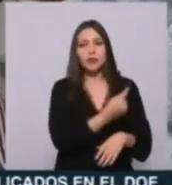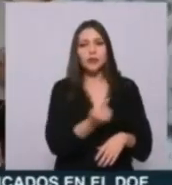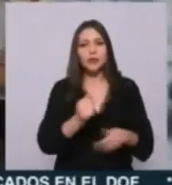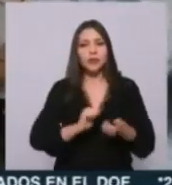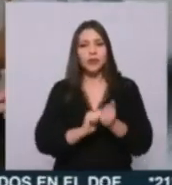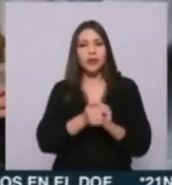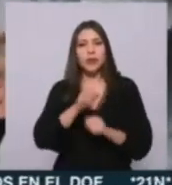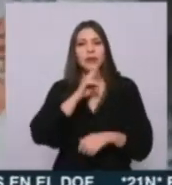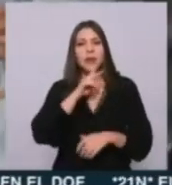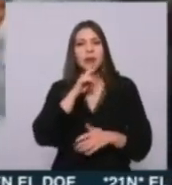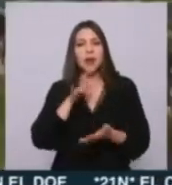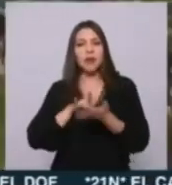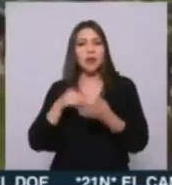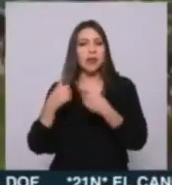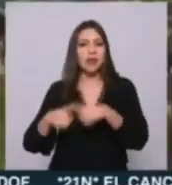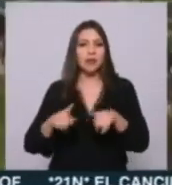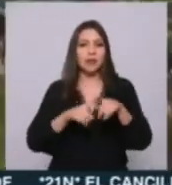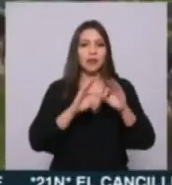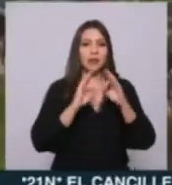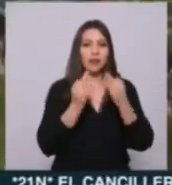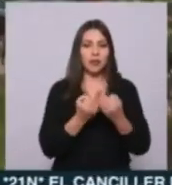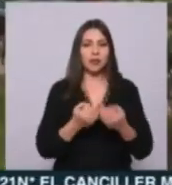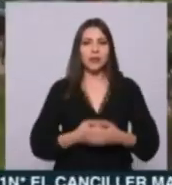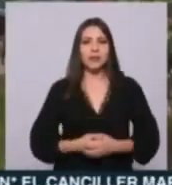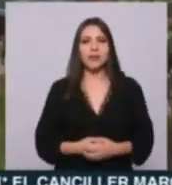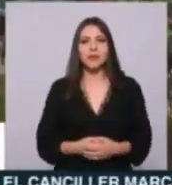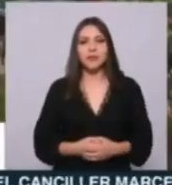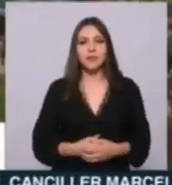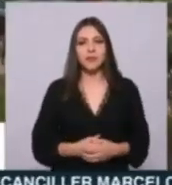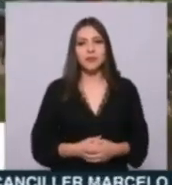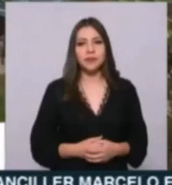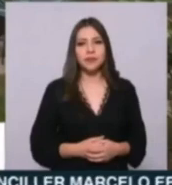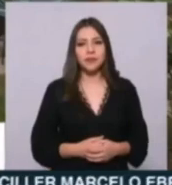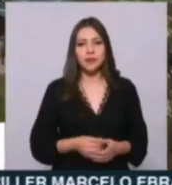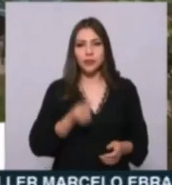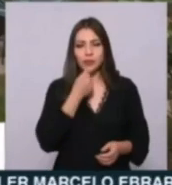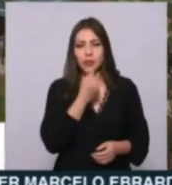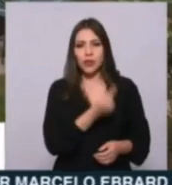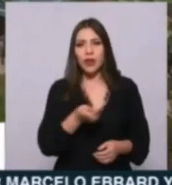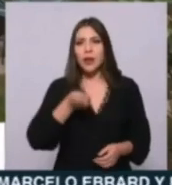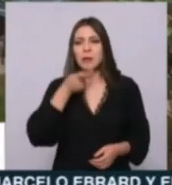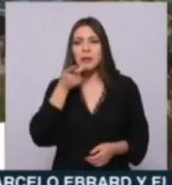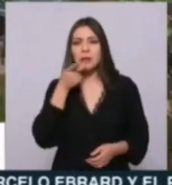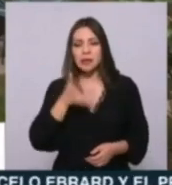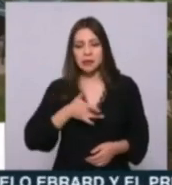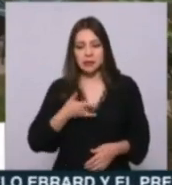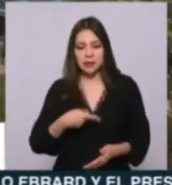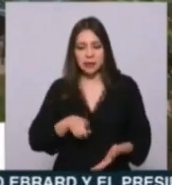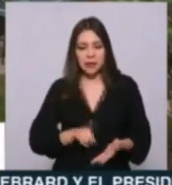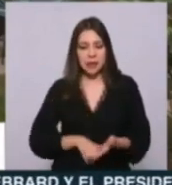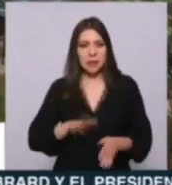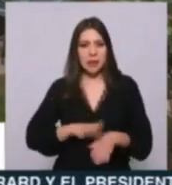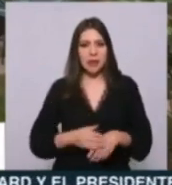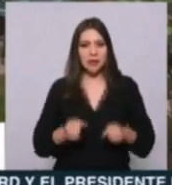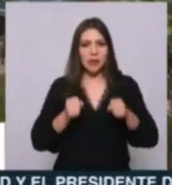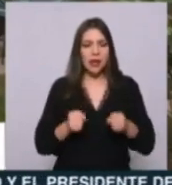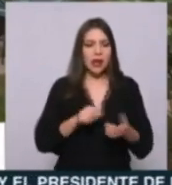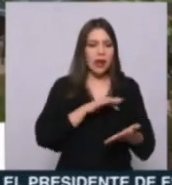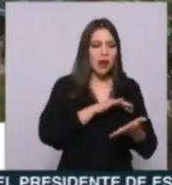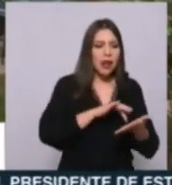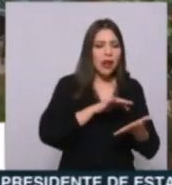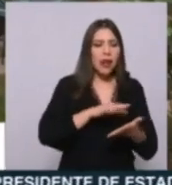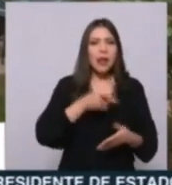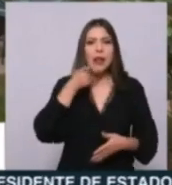ven beneficiados de muchas formas. Como te decía, ellos adquieren seguridad en sí mismos, leen mejor, se